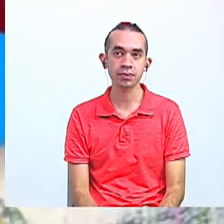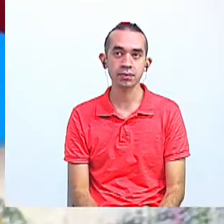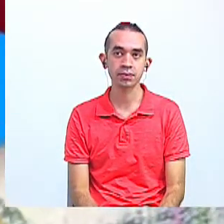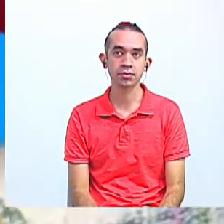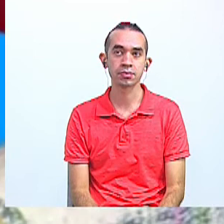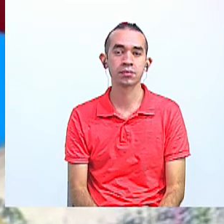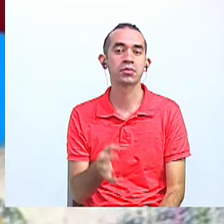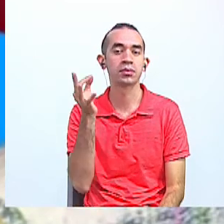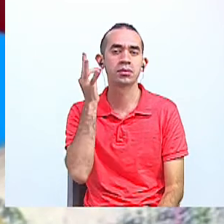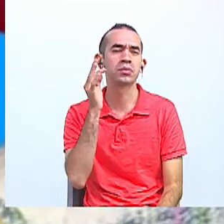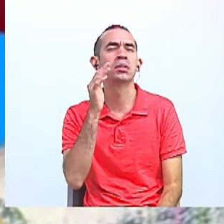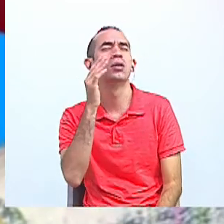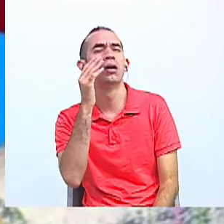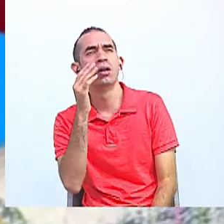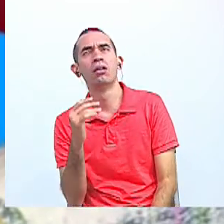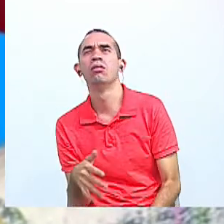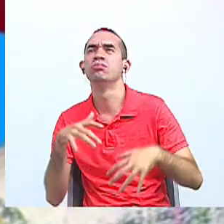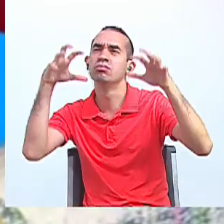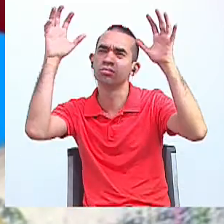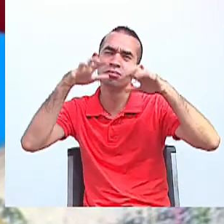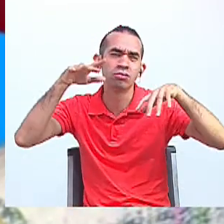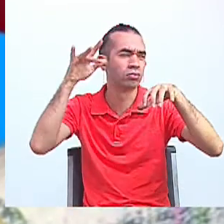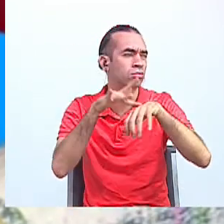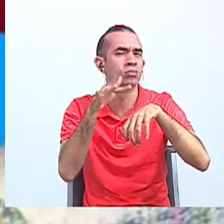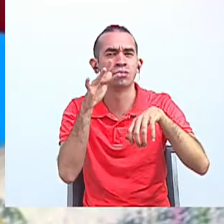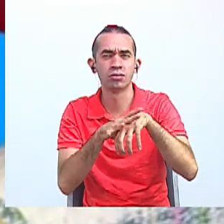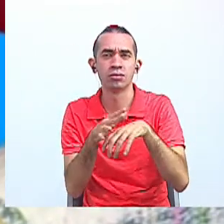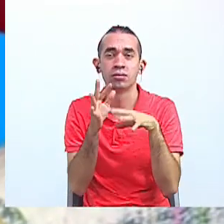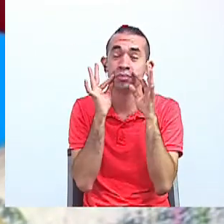¿Por qué tiene que llover tan temprano?